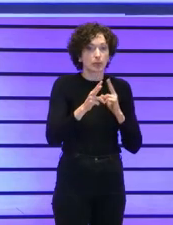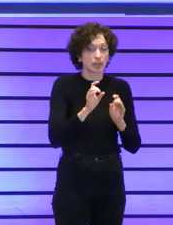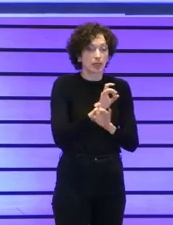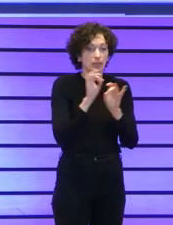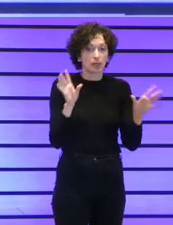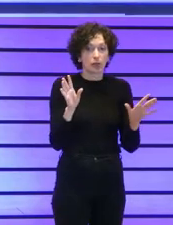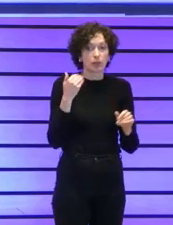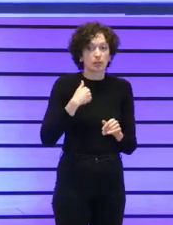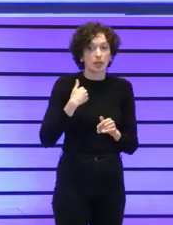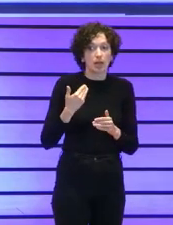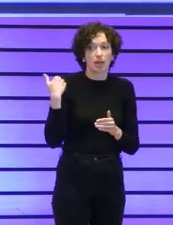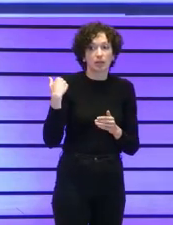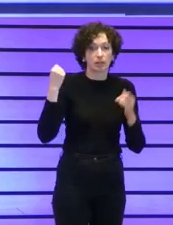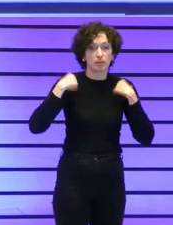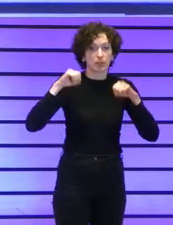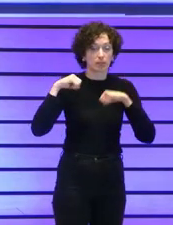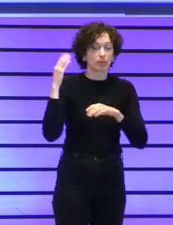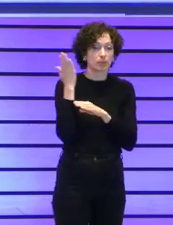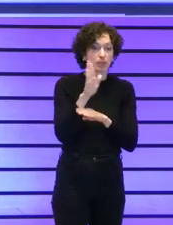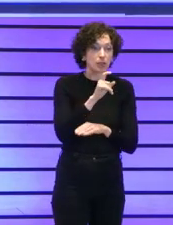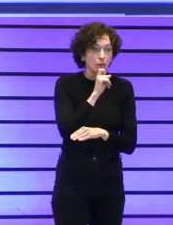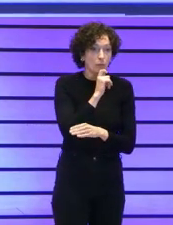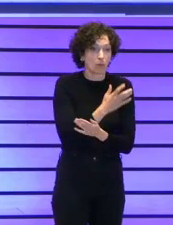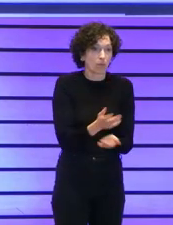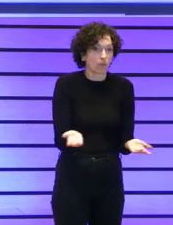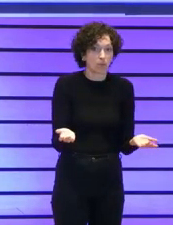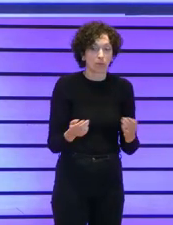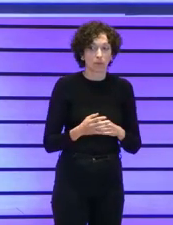estado presentando las prácticas aquí. Es que